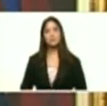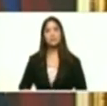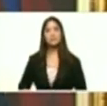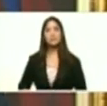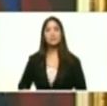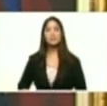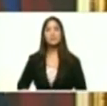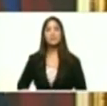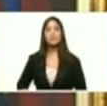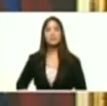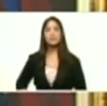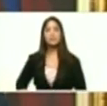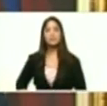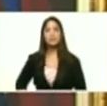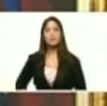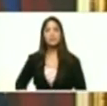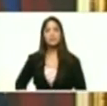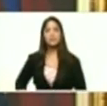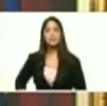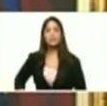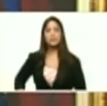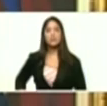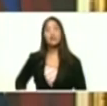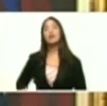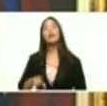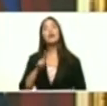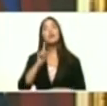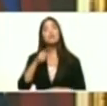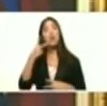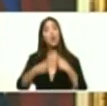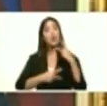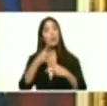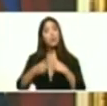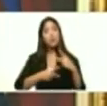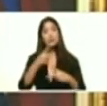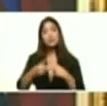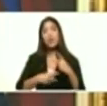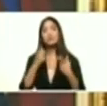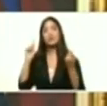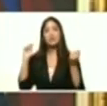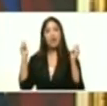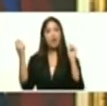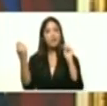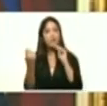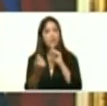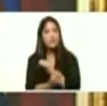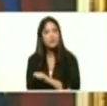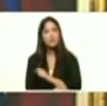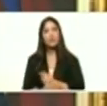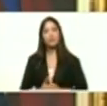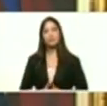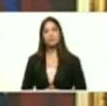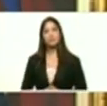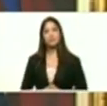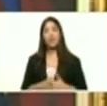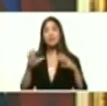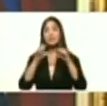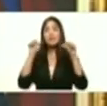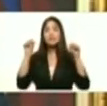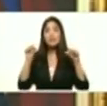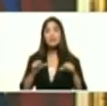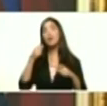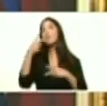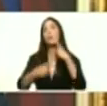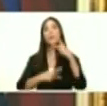y va a jugar un papel más importante todavía en los procesos de transformación de los sistemas de